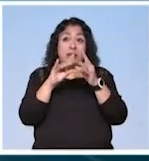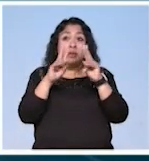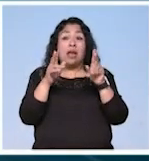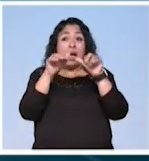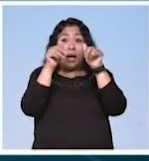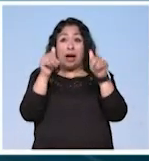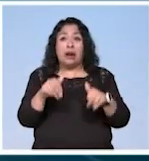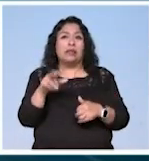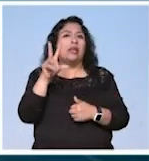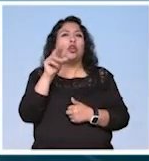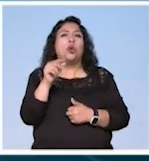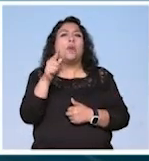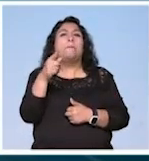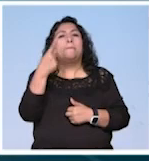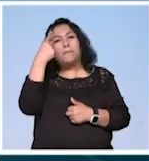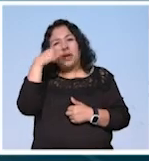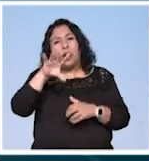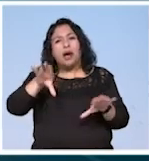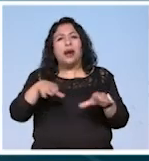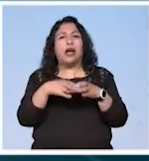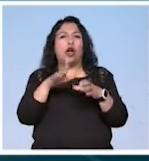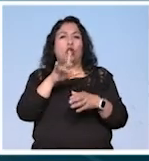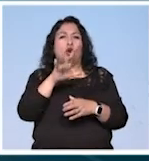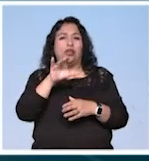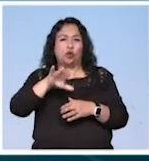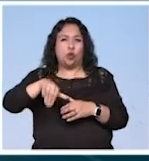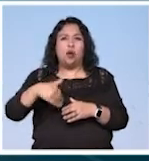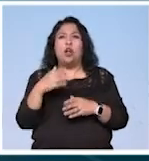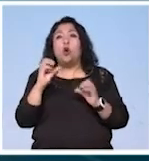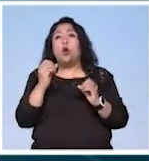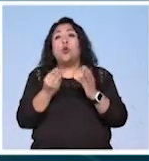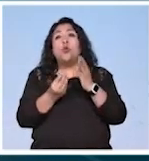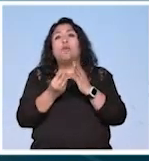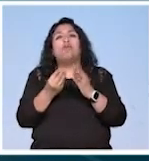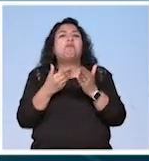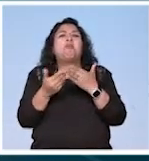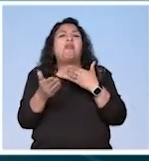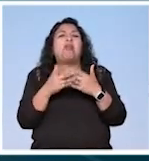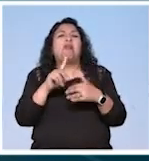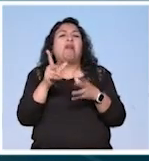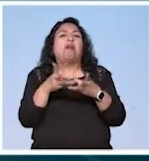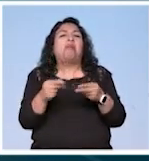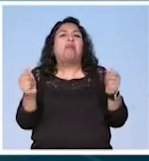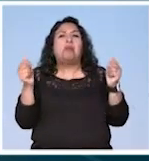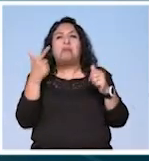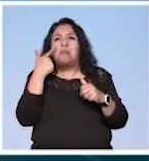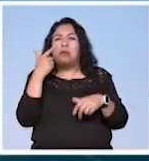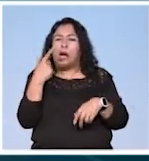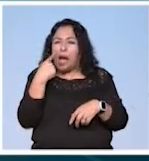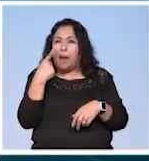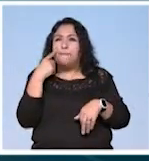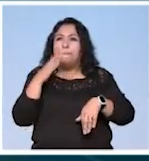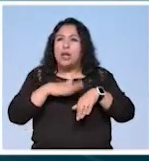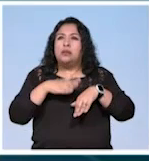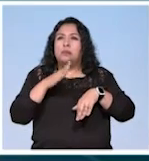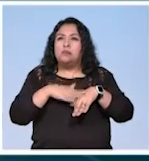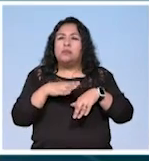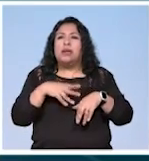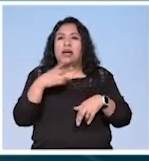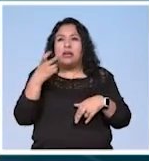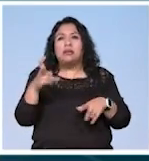del arte sino de el mercado del coleccionismo o quizás sea una moda pasajera porque vemos que hay cada vez con más frecuencia